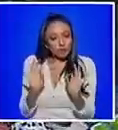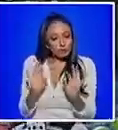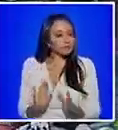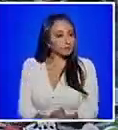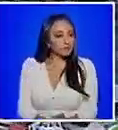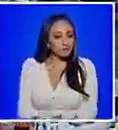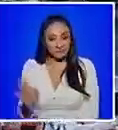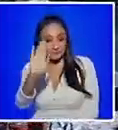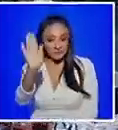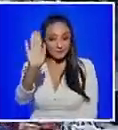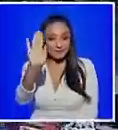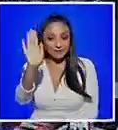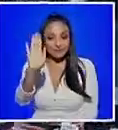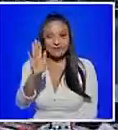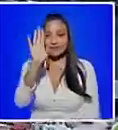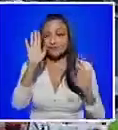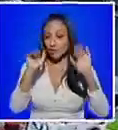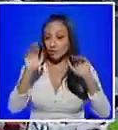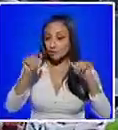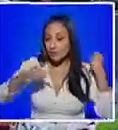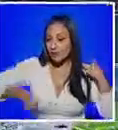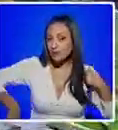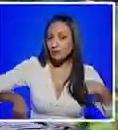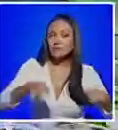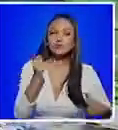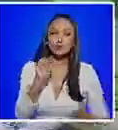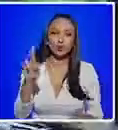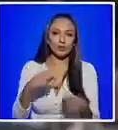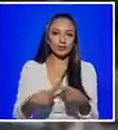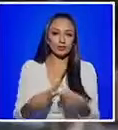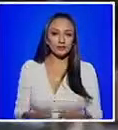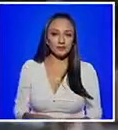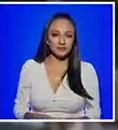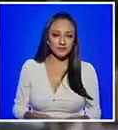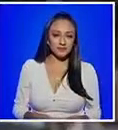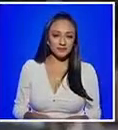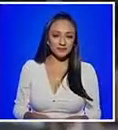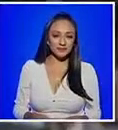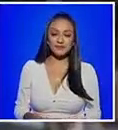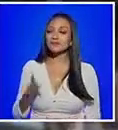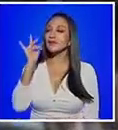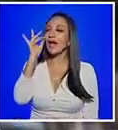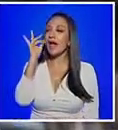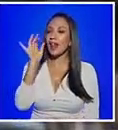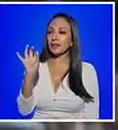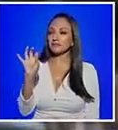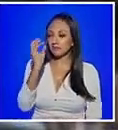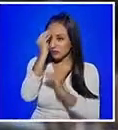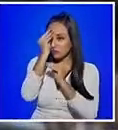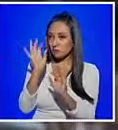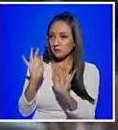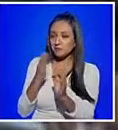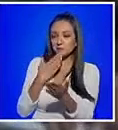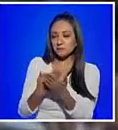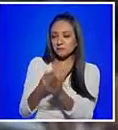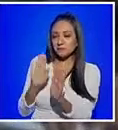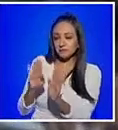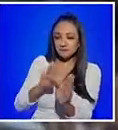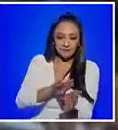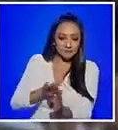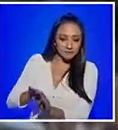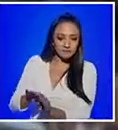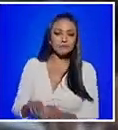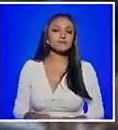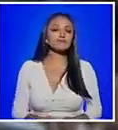presentable. Nos despedimos desde el mercado de las cuadras. Gracias, Alex, por la información. Son las